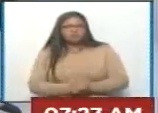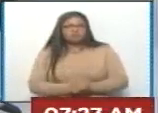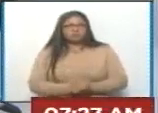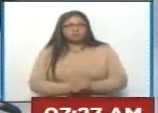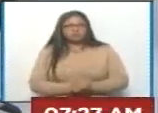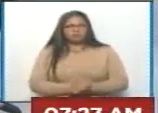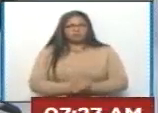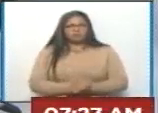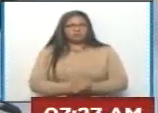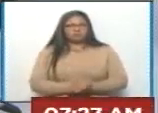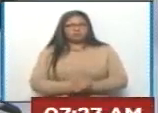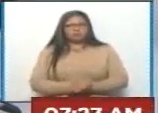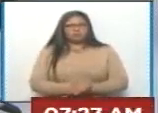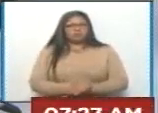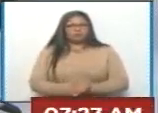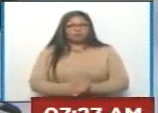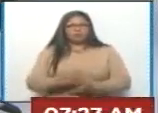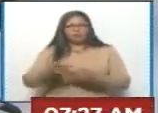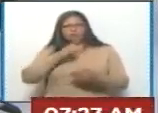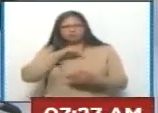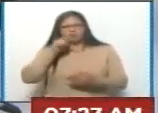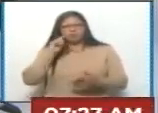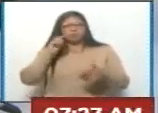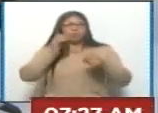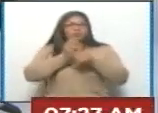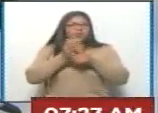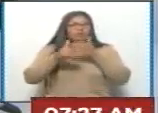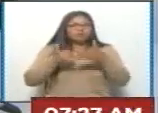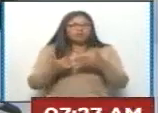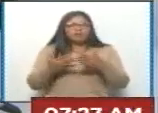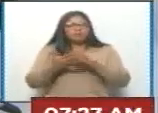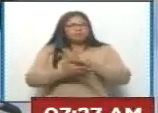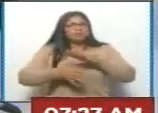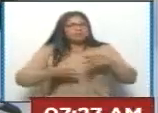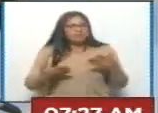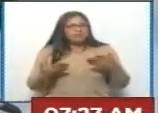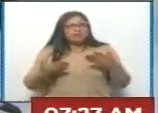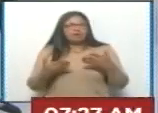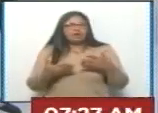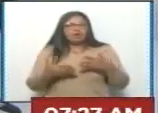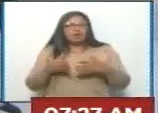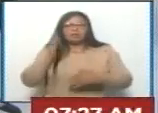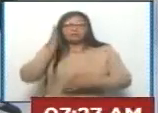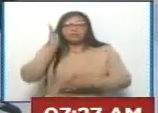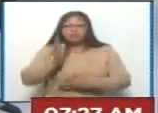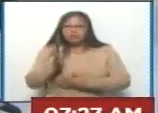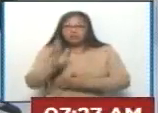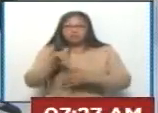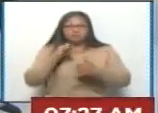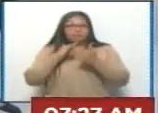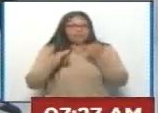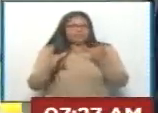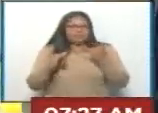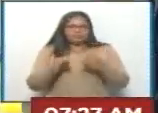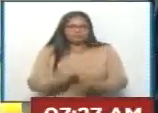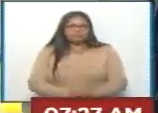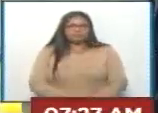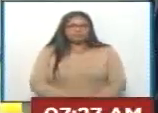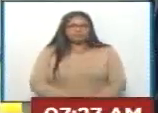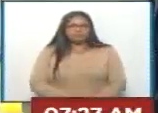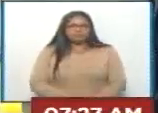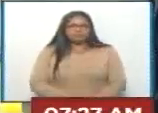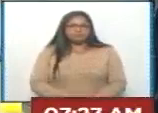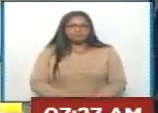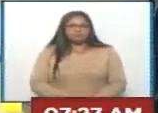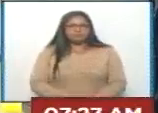al frente. De tal manera, lo que podemos extraer de eso es que la dictadura tuvo un fin a partir de